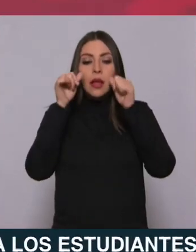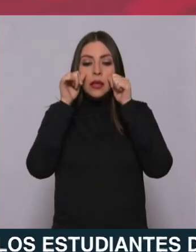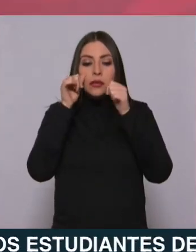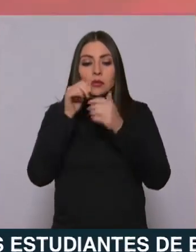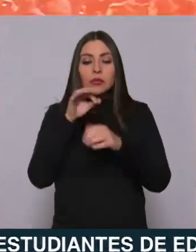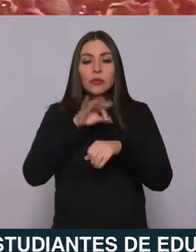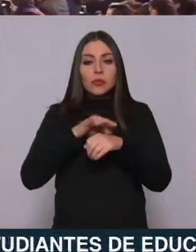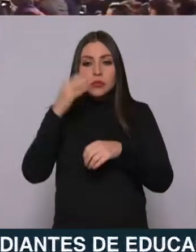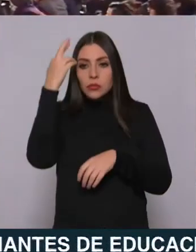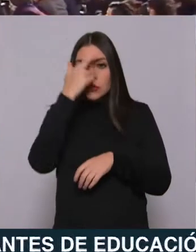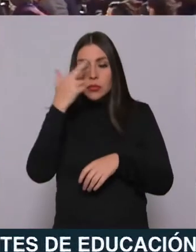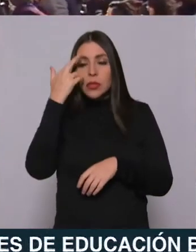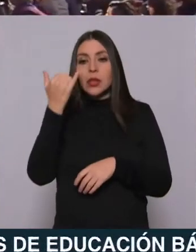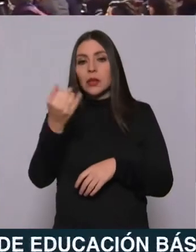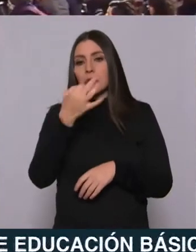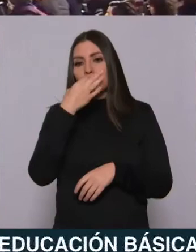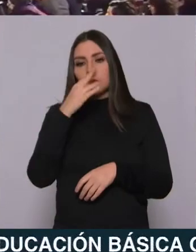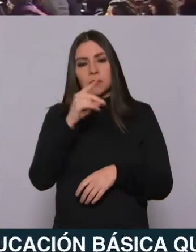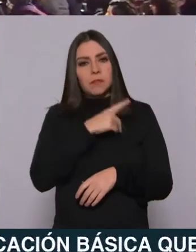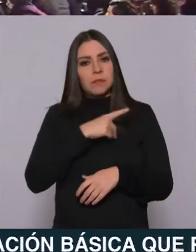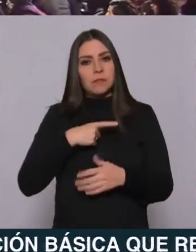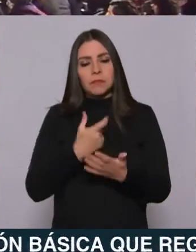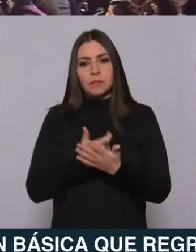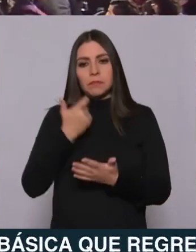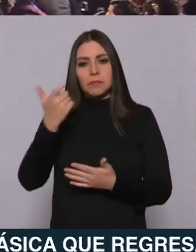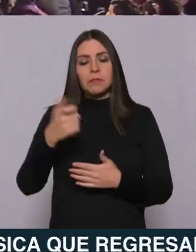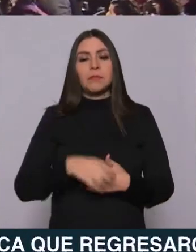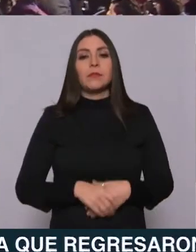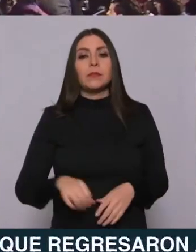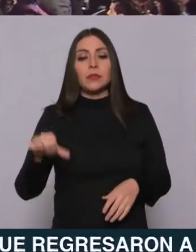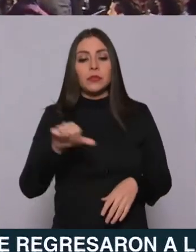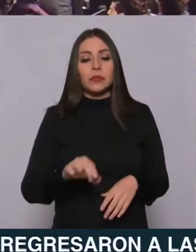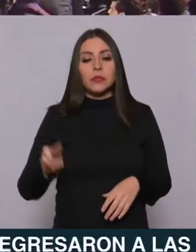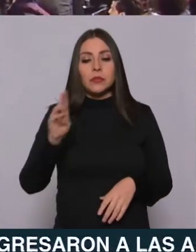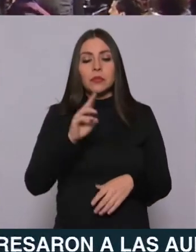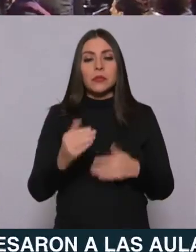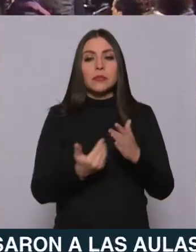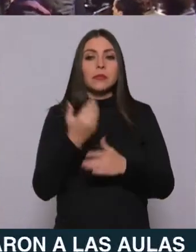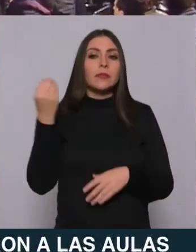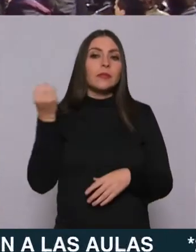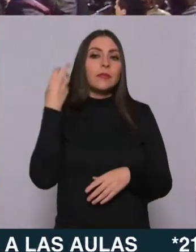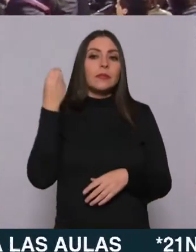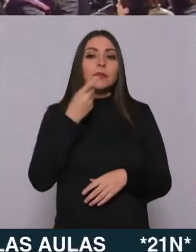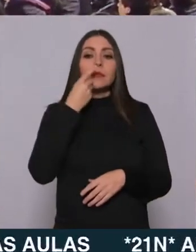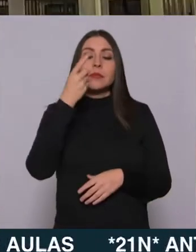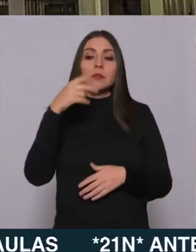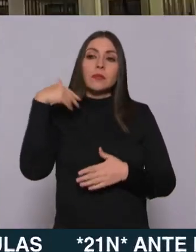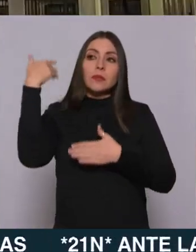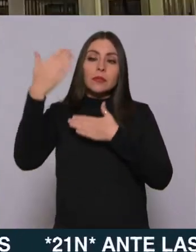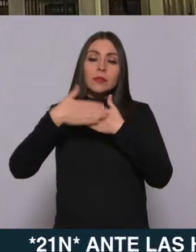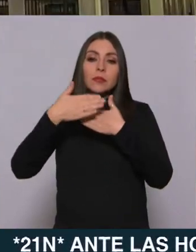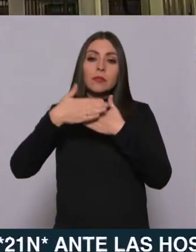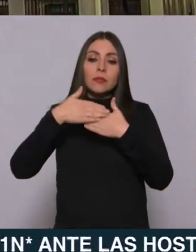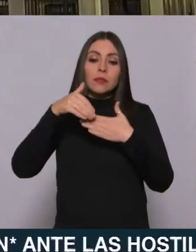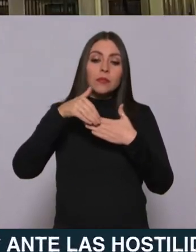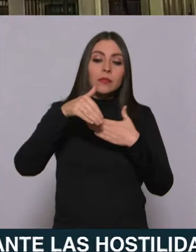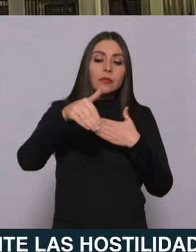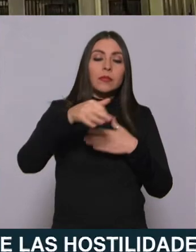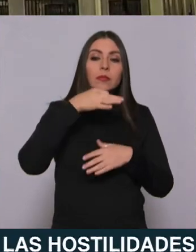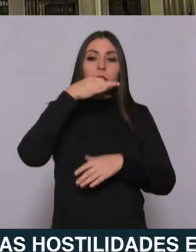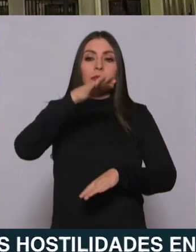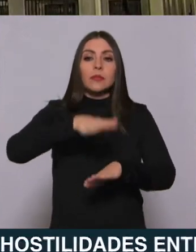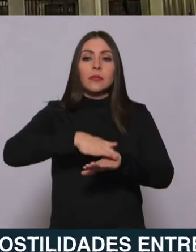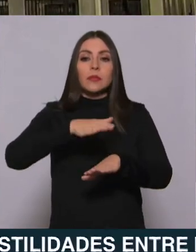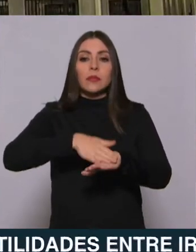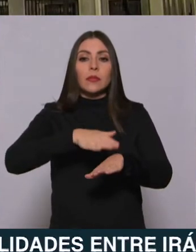medicamentos. Durante su conferencia mañanera de este miércoles, anunció que en próximos días dará a conocer junto con la jefa